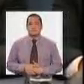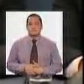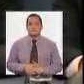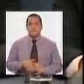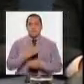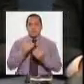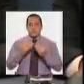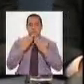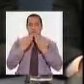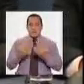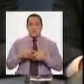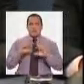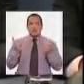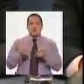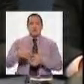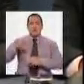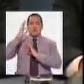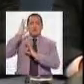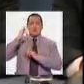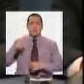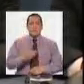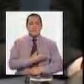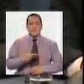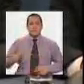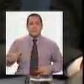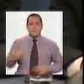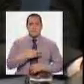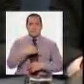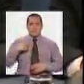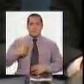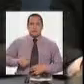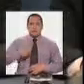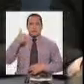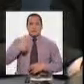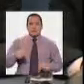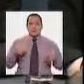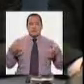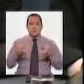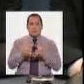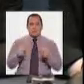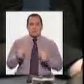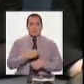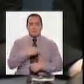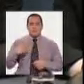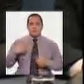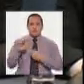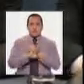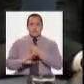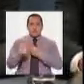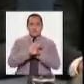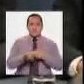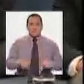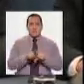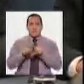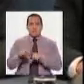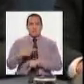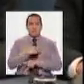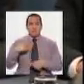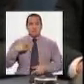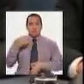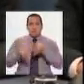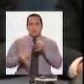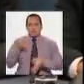Nicolás, muchas gracias. Conferencia de prensa del presidente del Consejo de Ministros, Juan Jiménez Mayor, acompañados por el ministro de Defensa, Pedro Catriano, el ministro de Justicia,